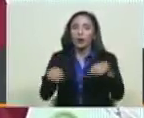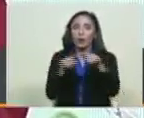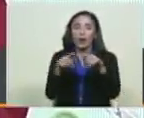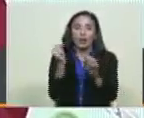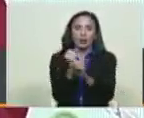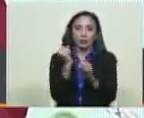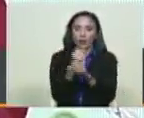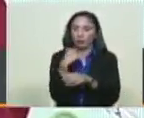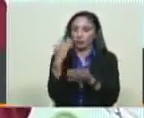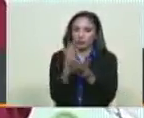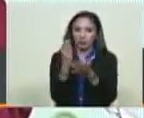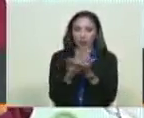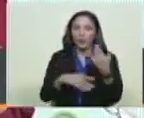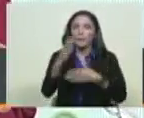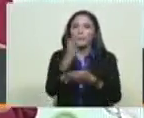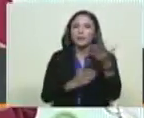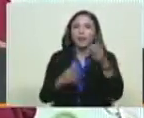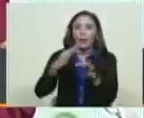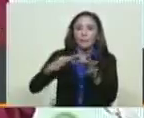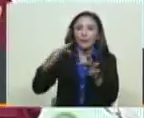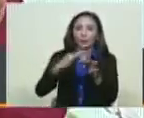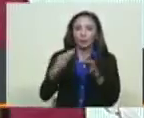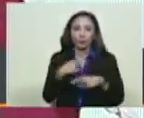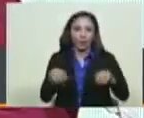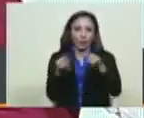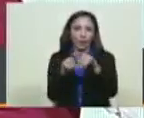tendrá siempre su medio petro